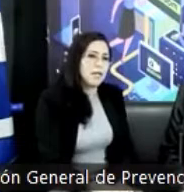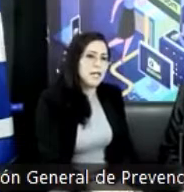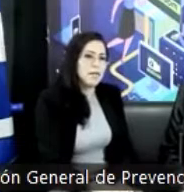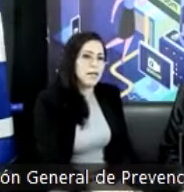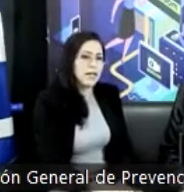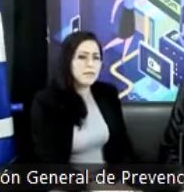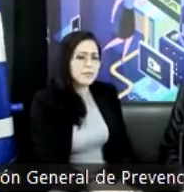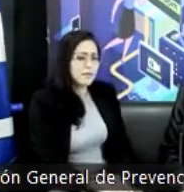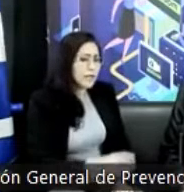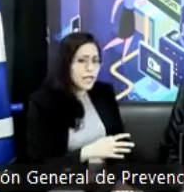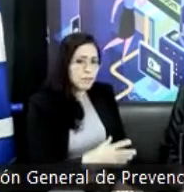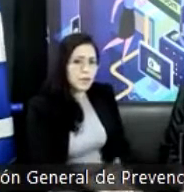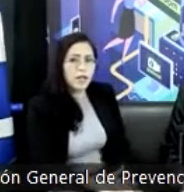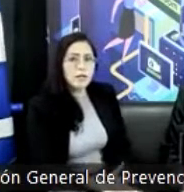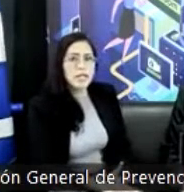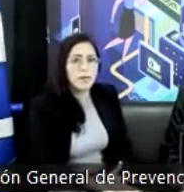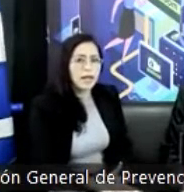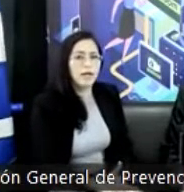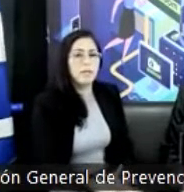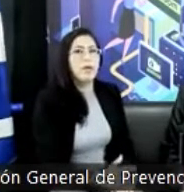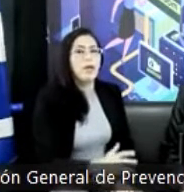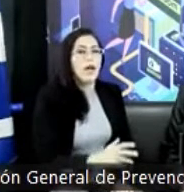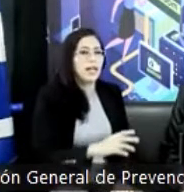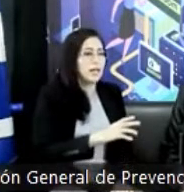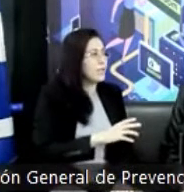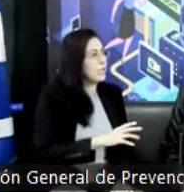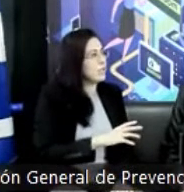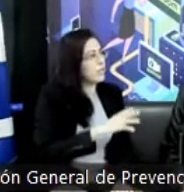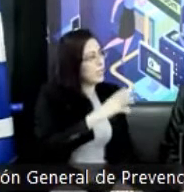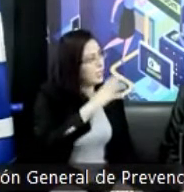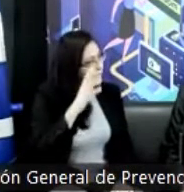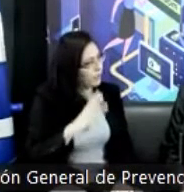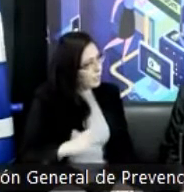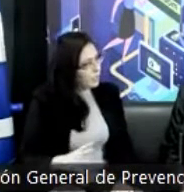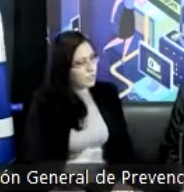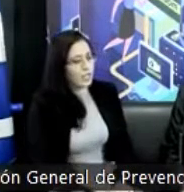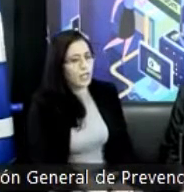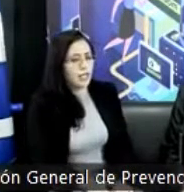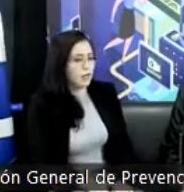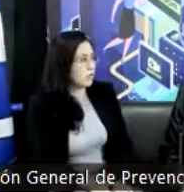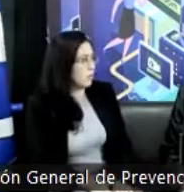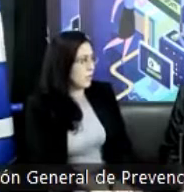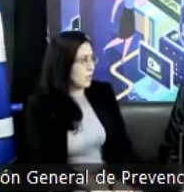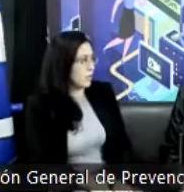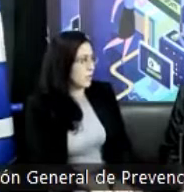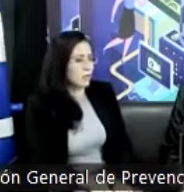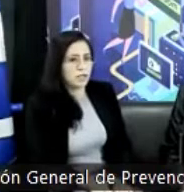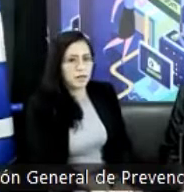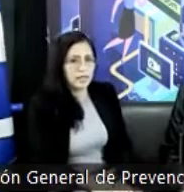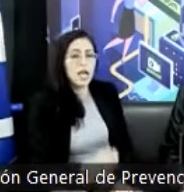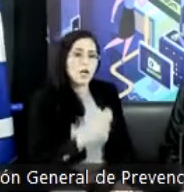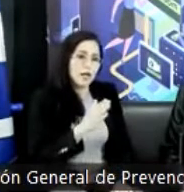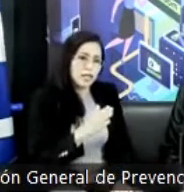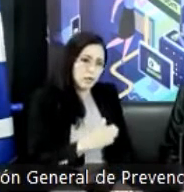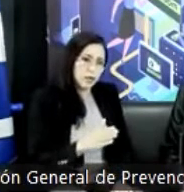objetivo precisamente es poder observar cómo a través de los diferentes niveles de consumo de sustancias